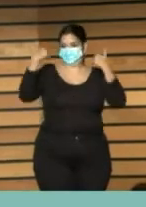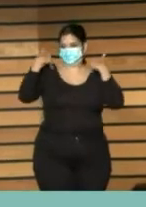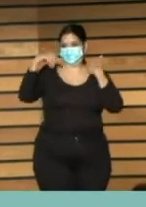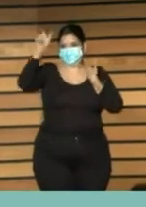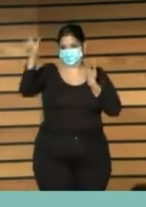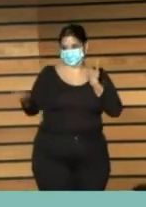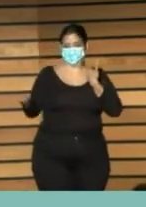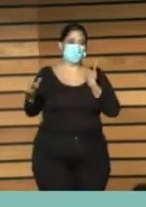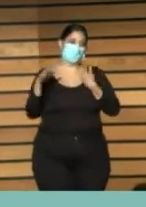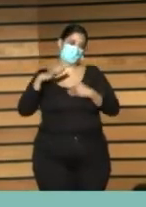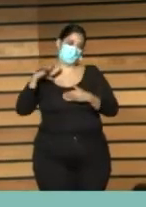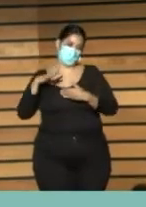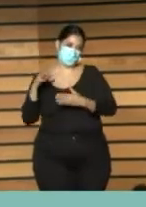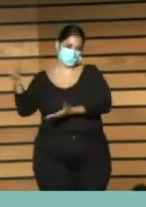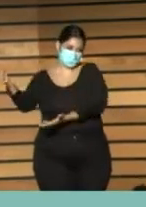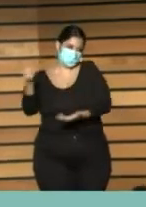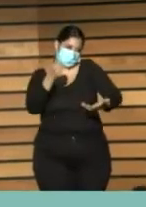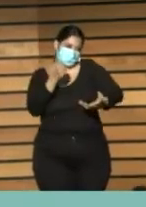Navarra.